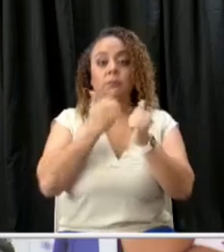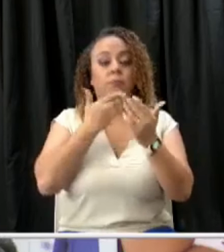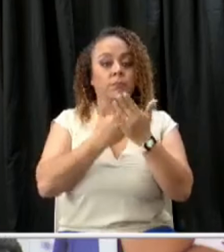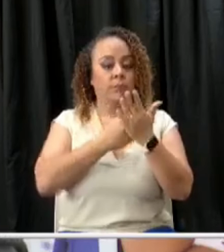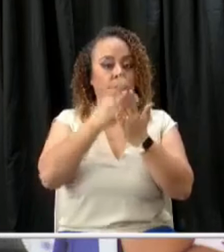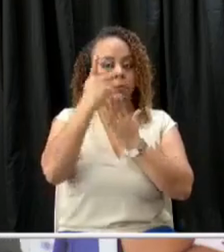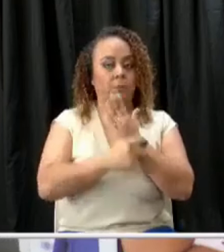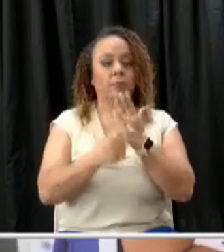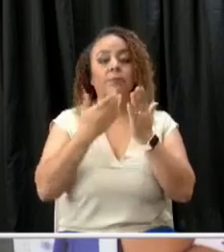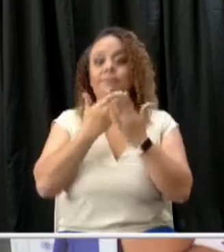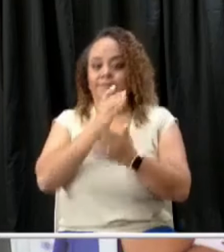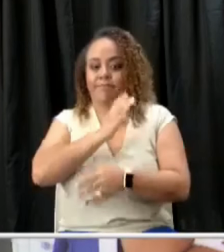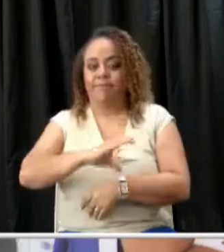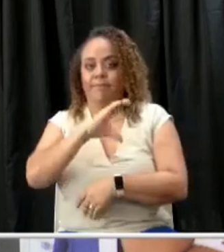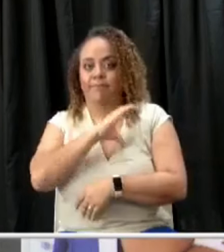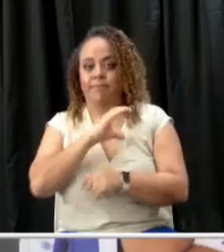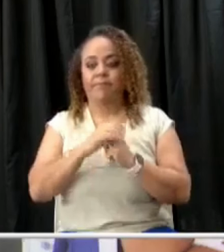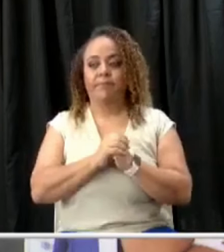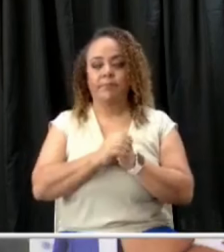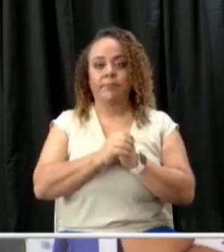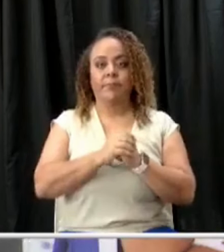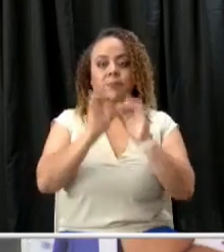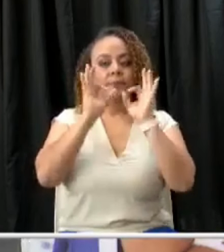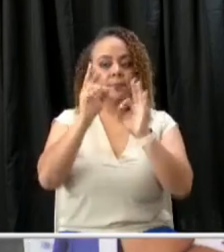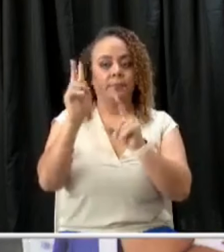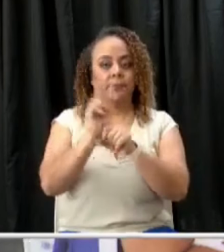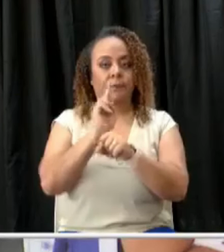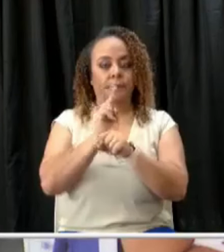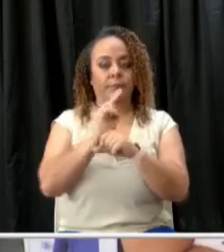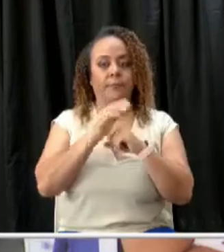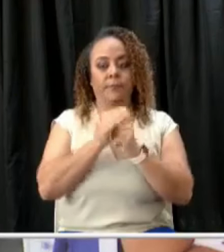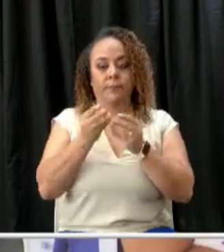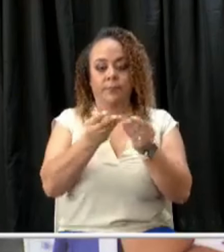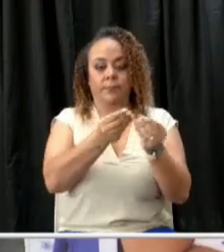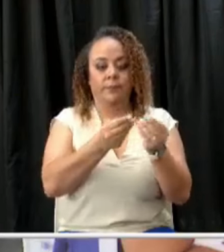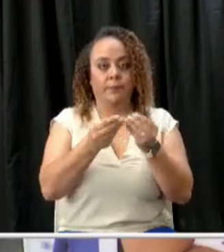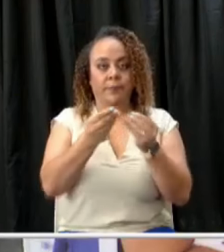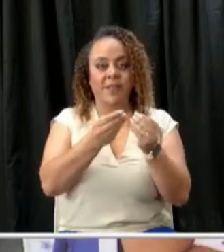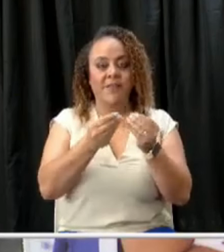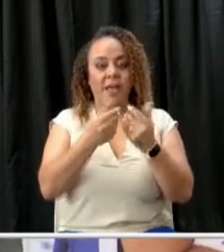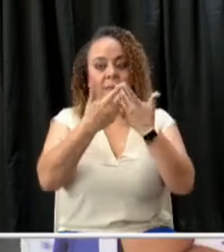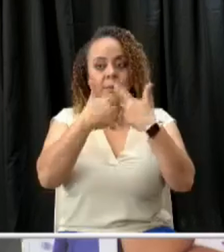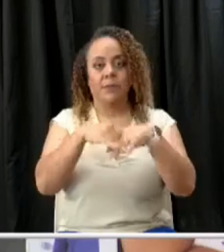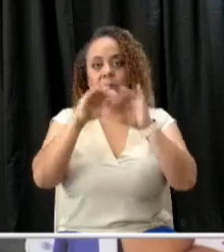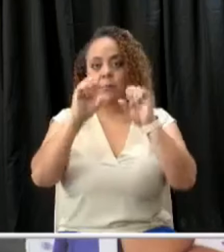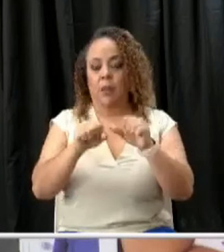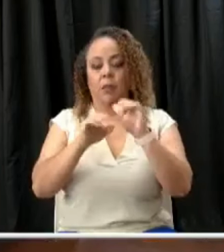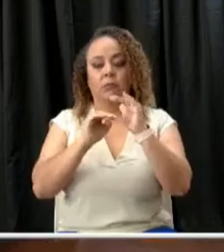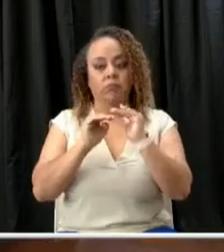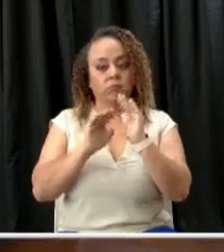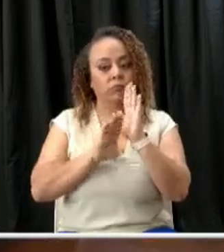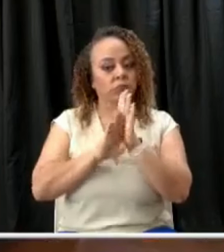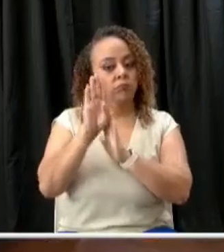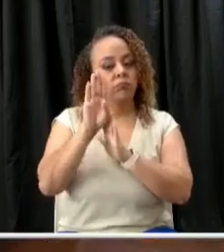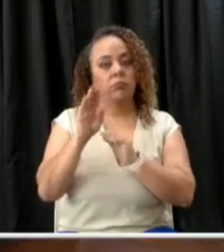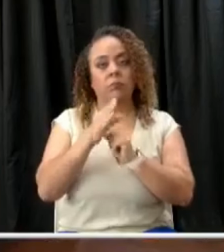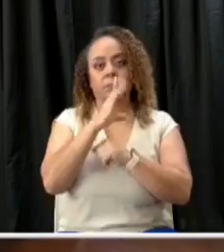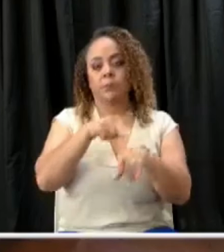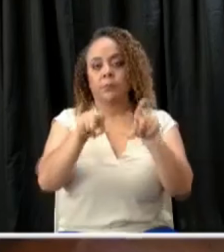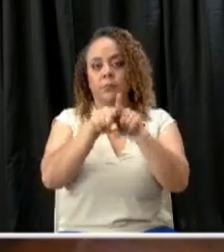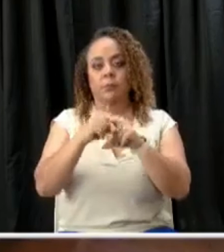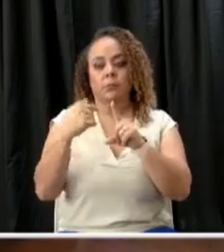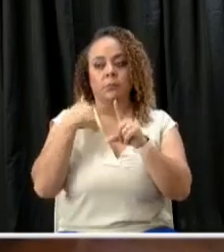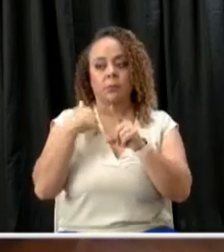programa de buena calidad, bien implementado, la productividad de las empresas pueden aumentar y también se obtiene